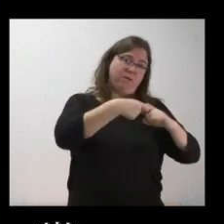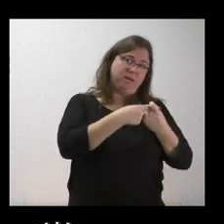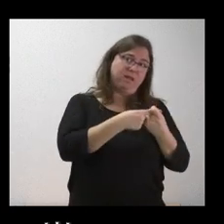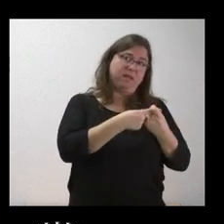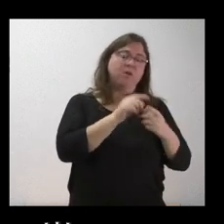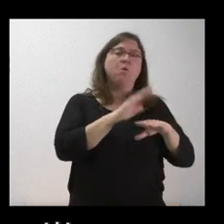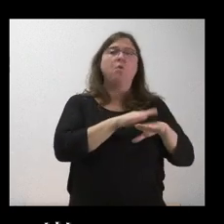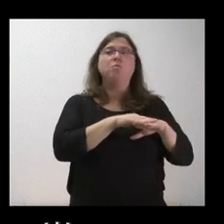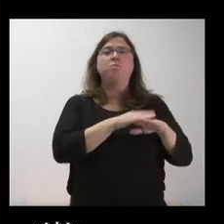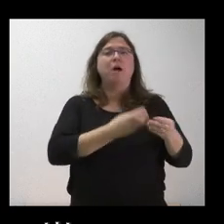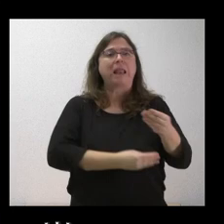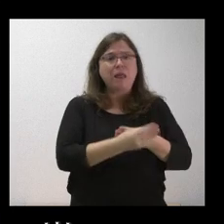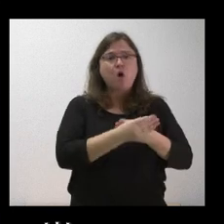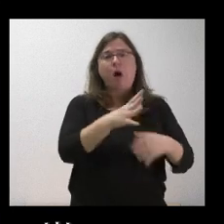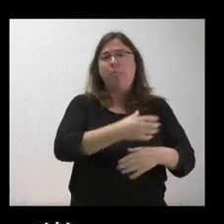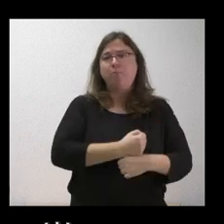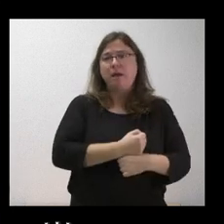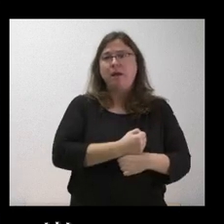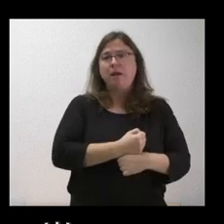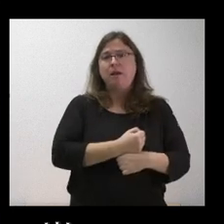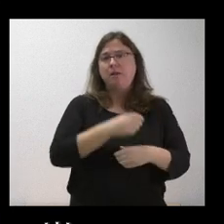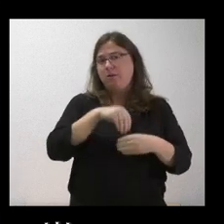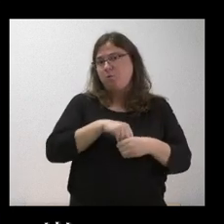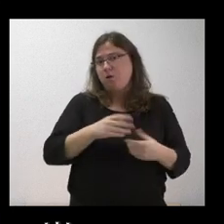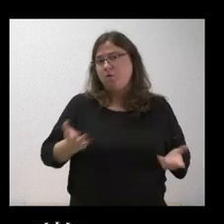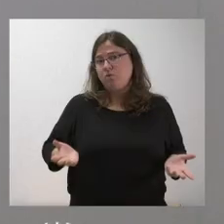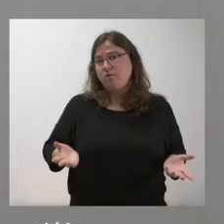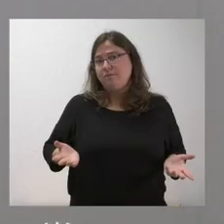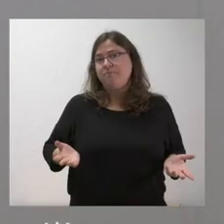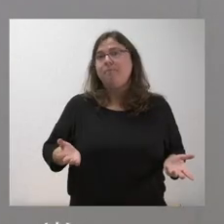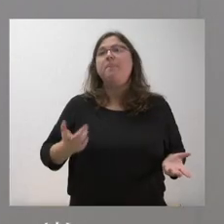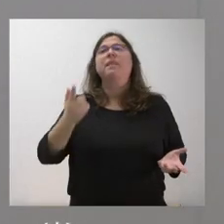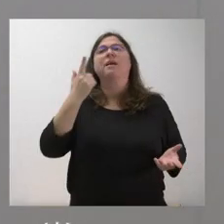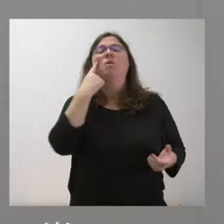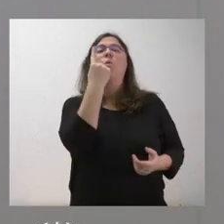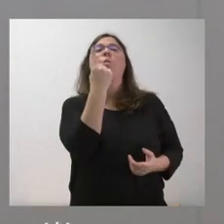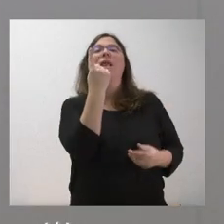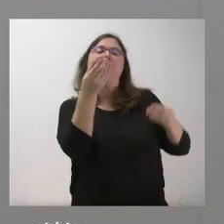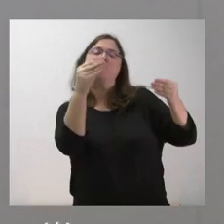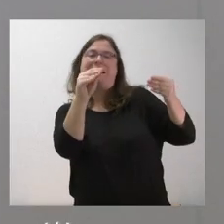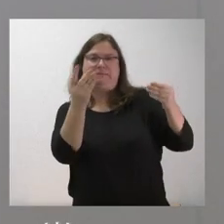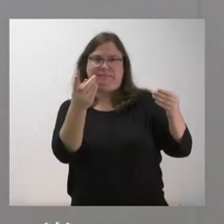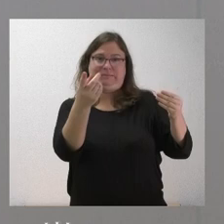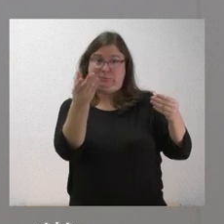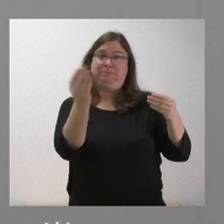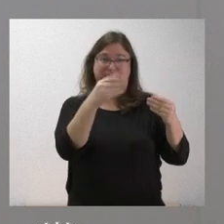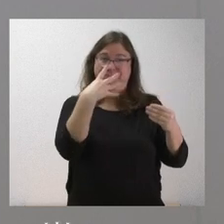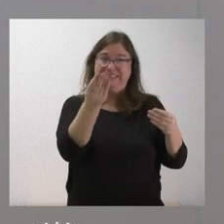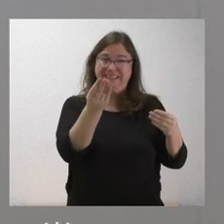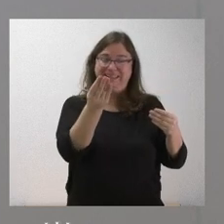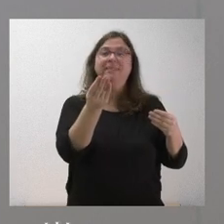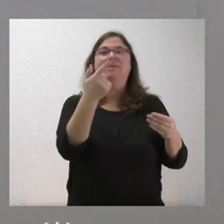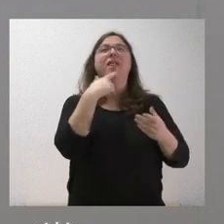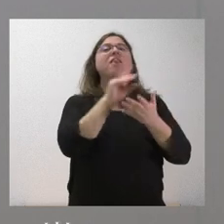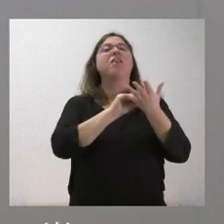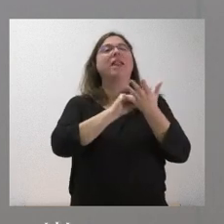por tener un hijo por adoptarlo mir le doy un dato están juntando una medida están me está entendiendo verdad le doy un